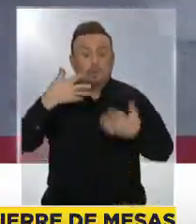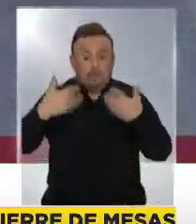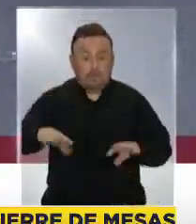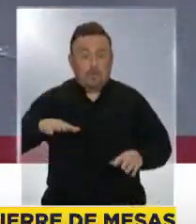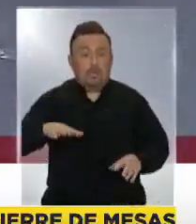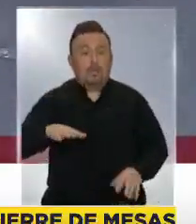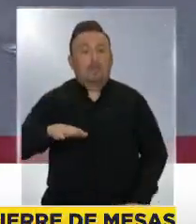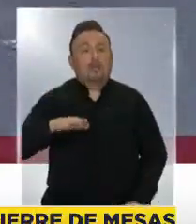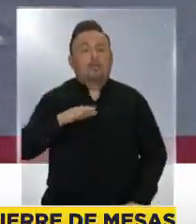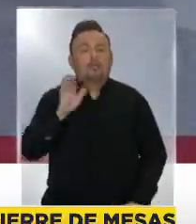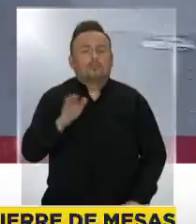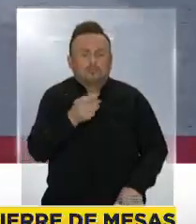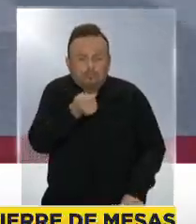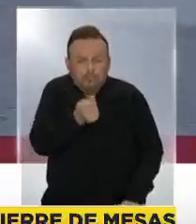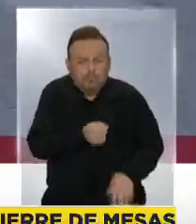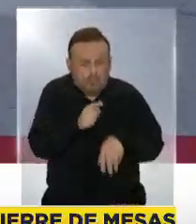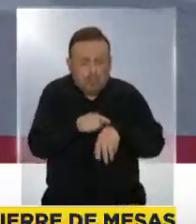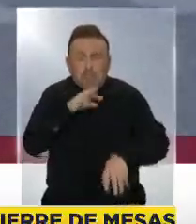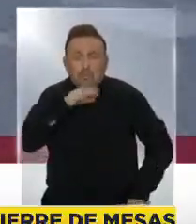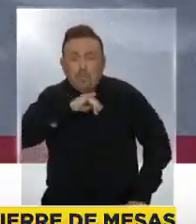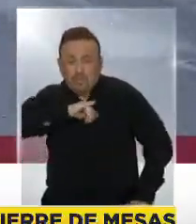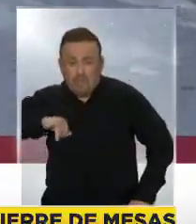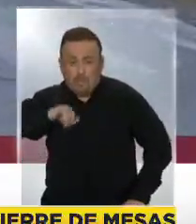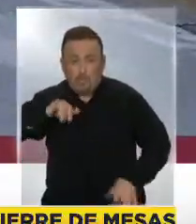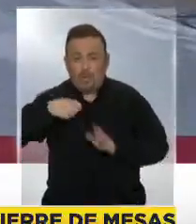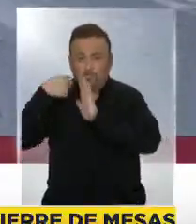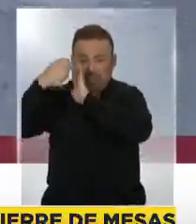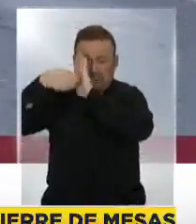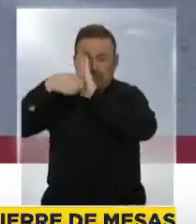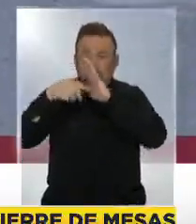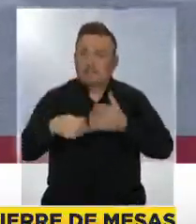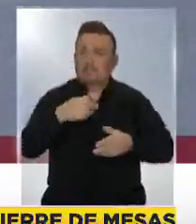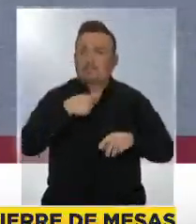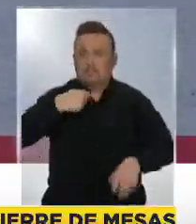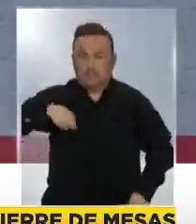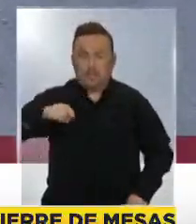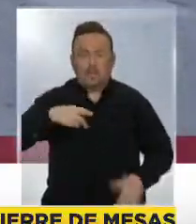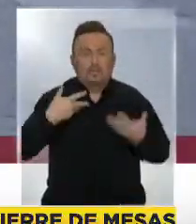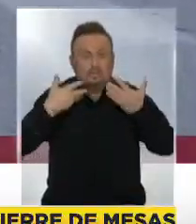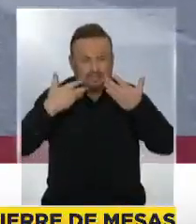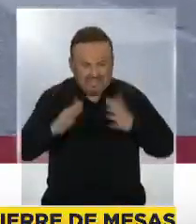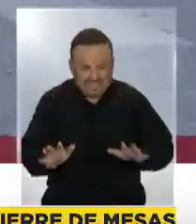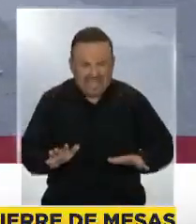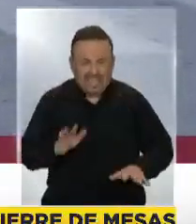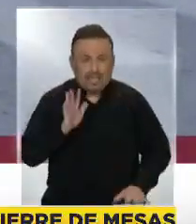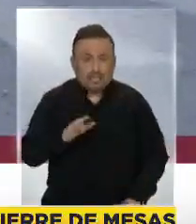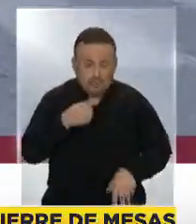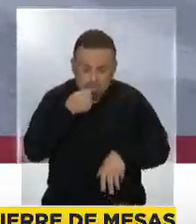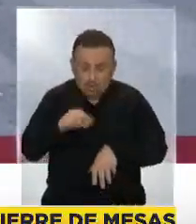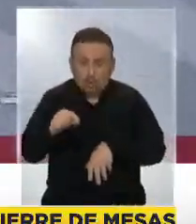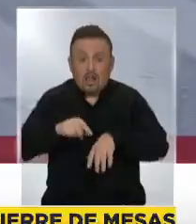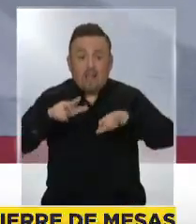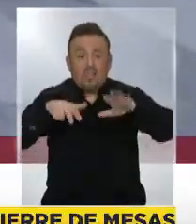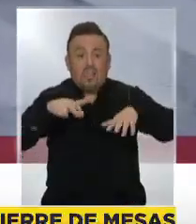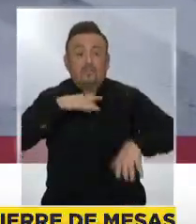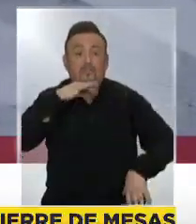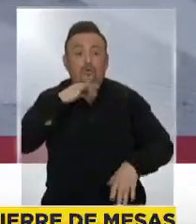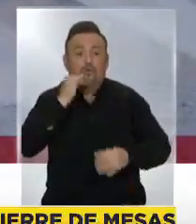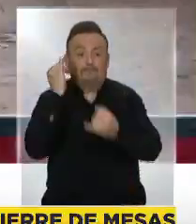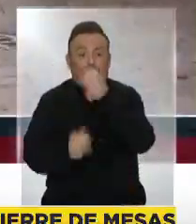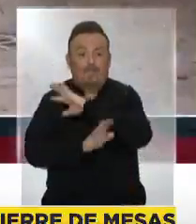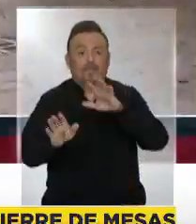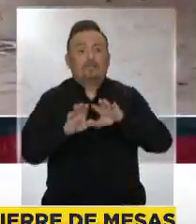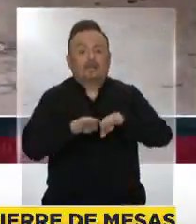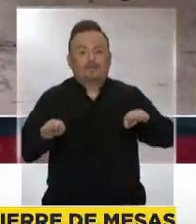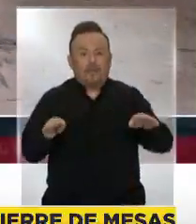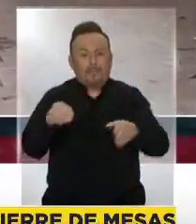con posterioridad, muy pocos minutos después de lo que ocurrió en este lugar. Ya vamos a ir con eso. Estamos a, ¿qué?, 18 minutos de que cierren las mesas en